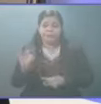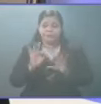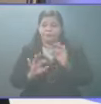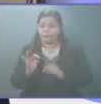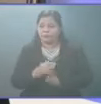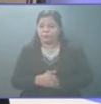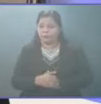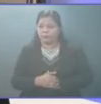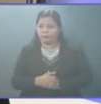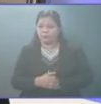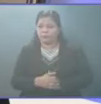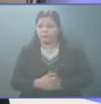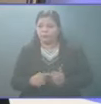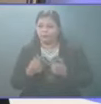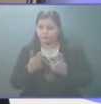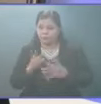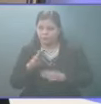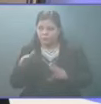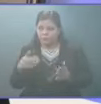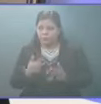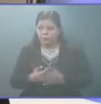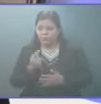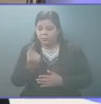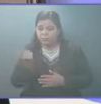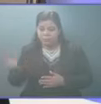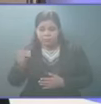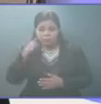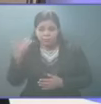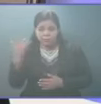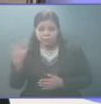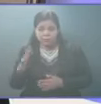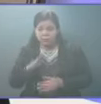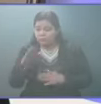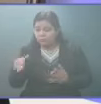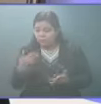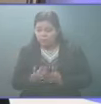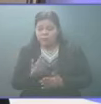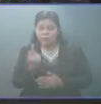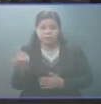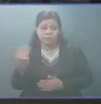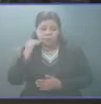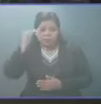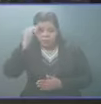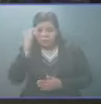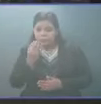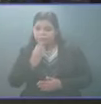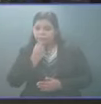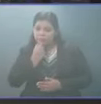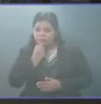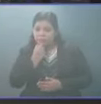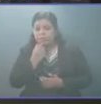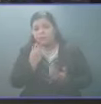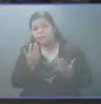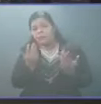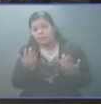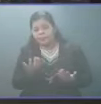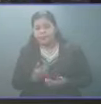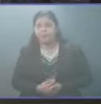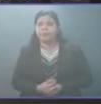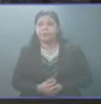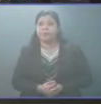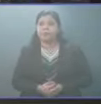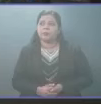esa coexistencia de factores de riesgo que existen en el adulto mayor. Sí, de hecho, en la página